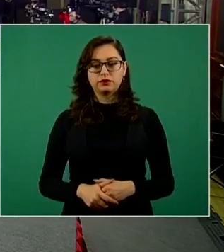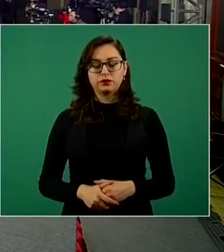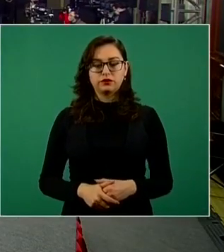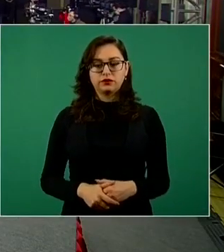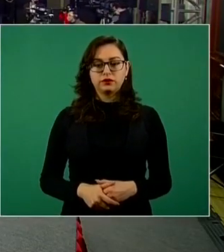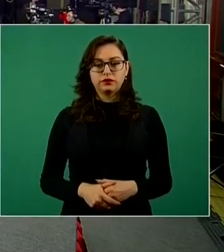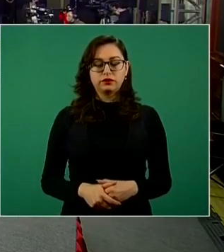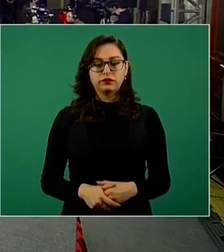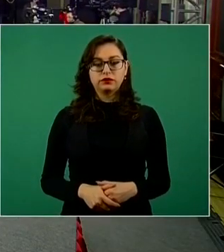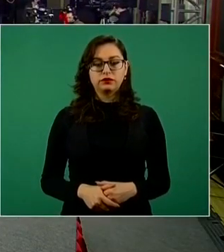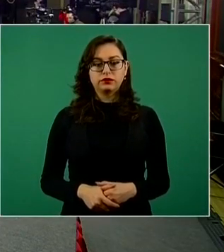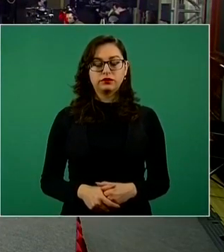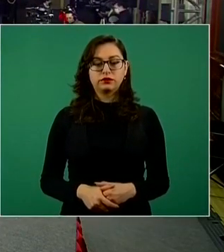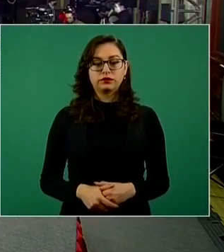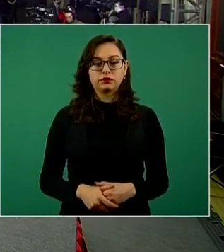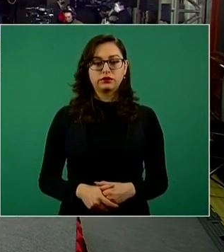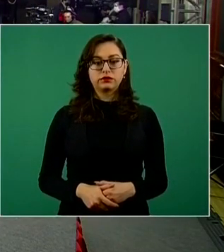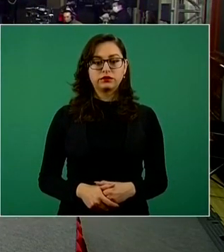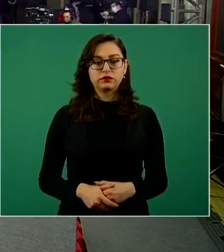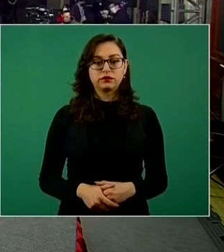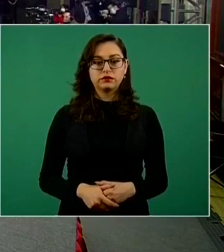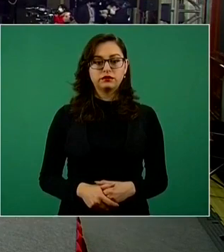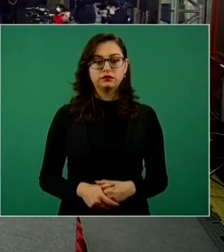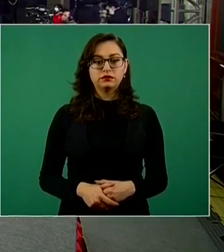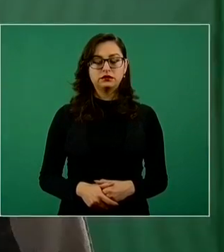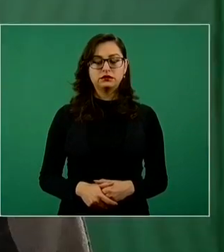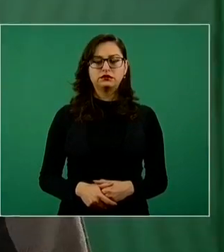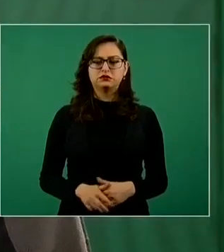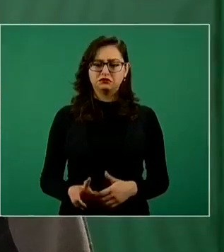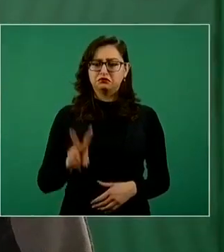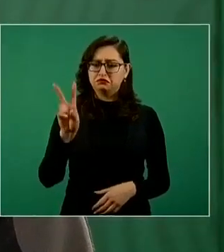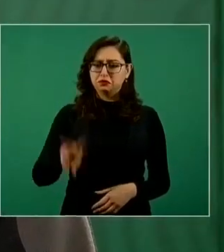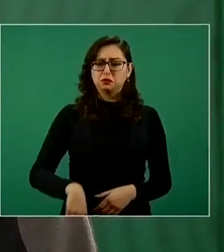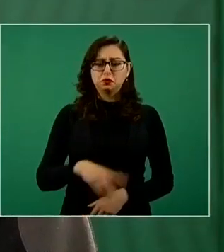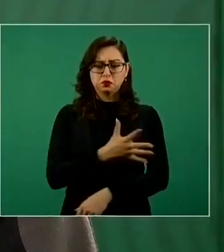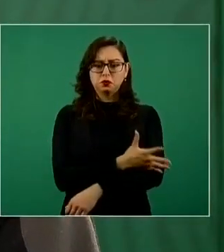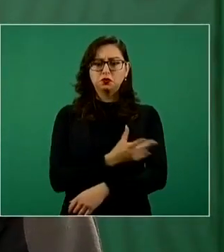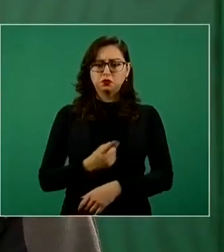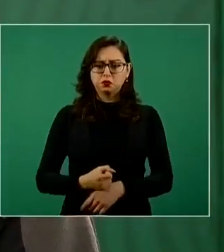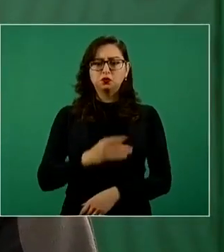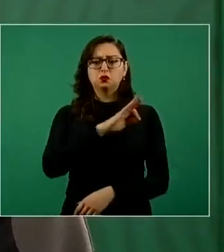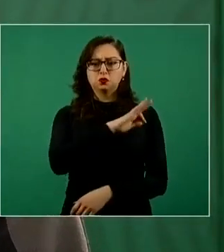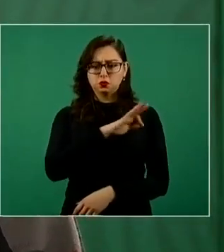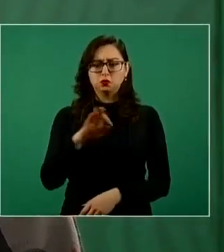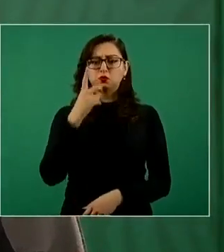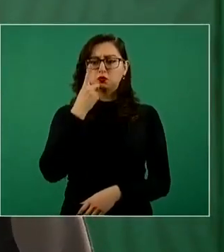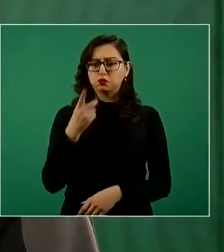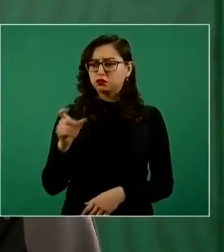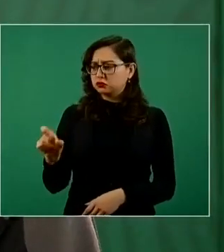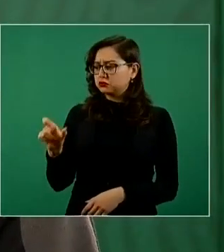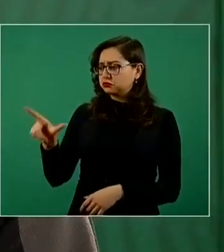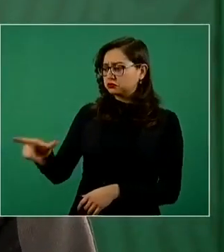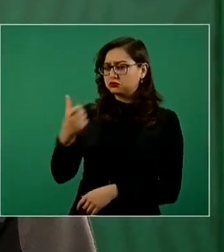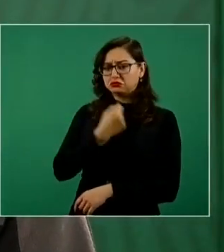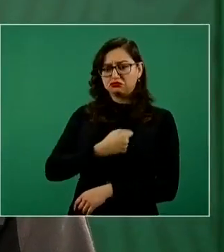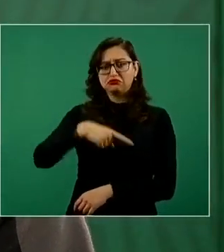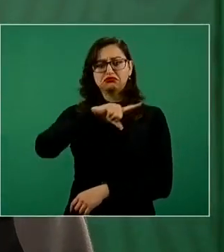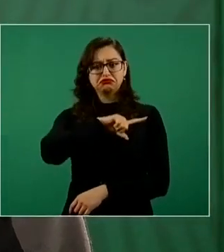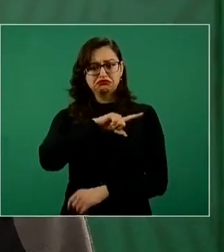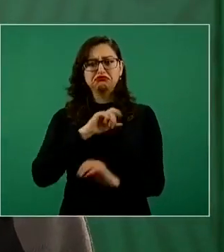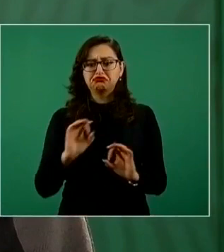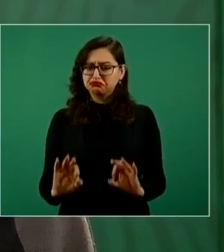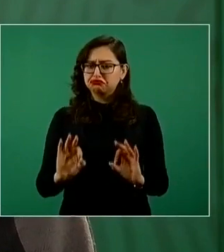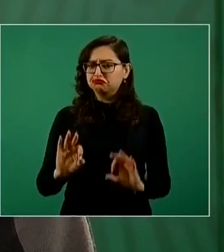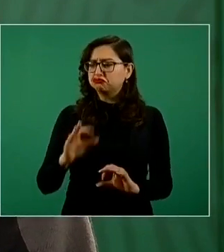decir con toda sinceridad y franqueza que se encuentra bien se encuentra fuerte